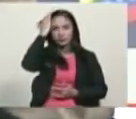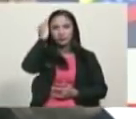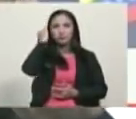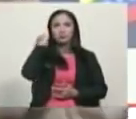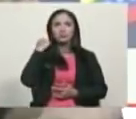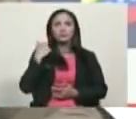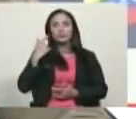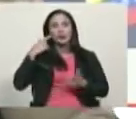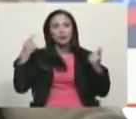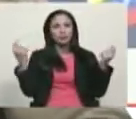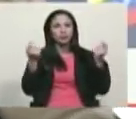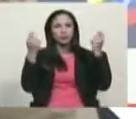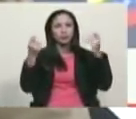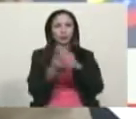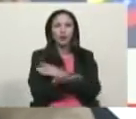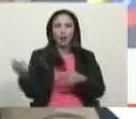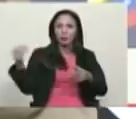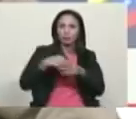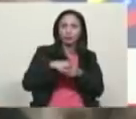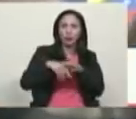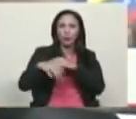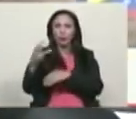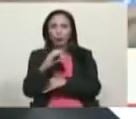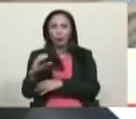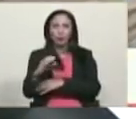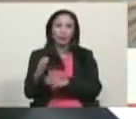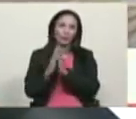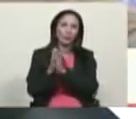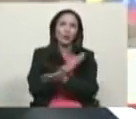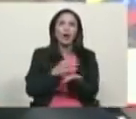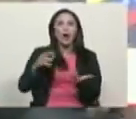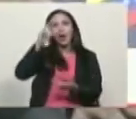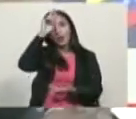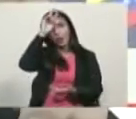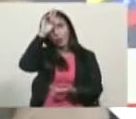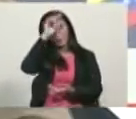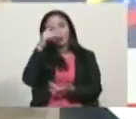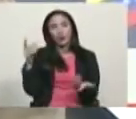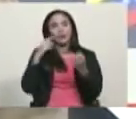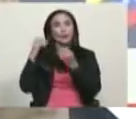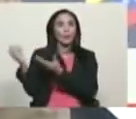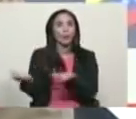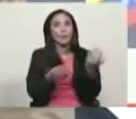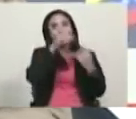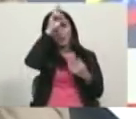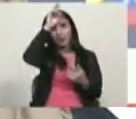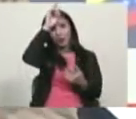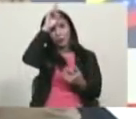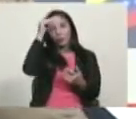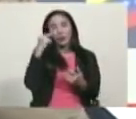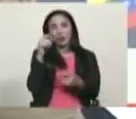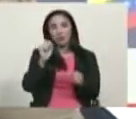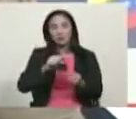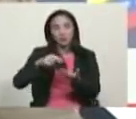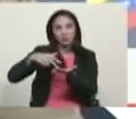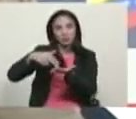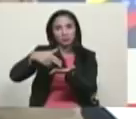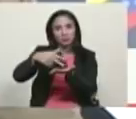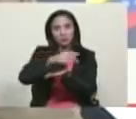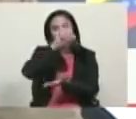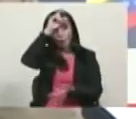La campaña que está entrando por Cúcuta, están entrando unas hormigas. Bienvenidas las hormigas para el